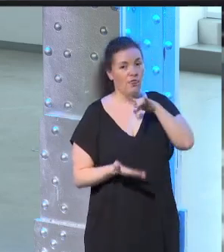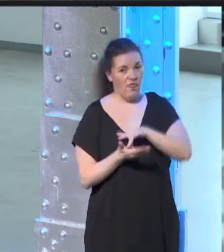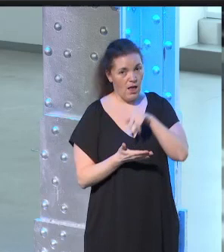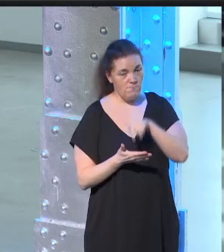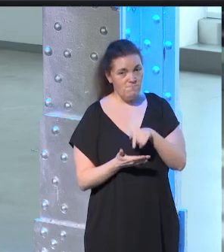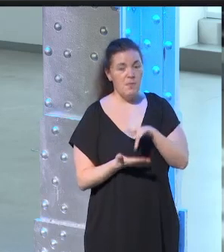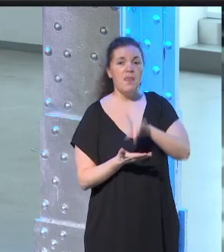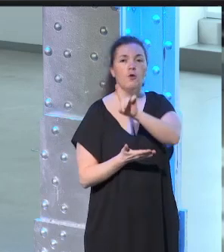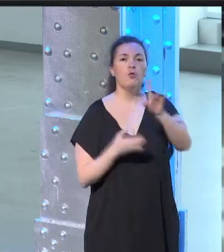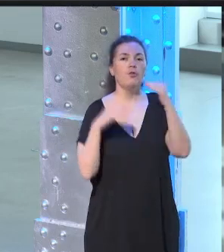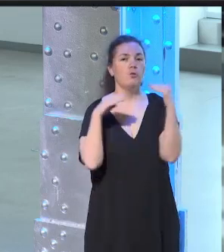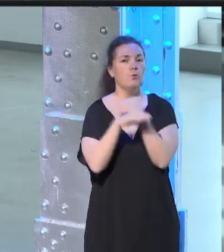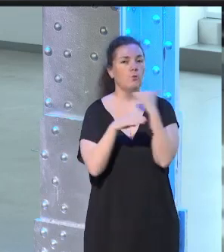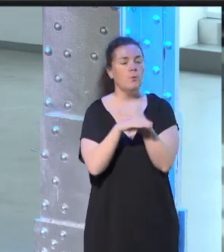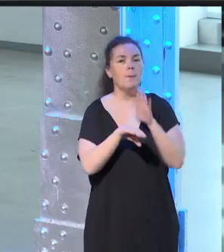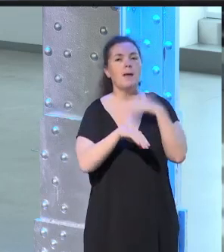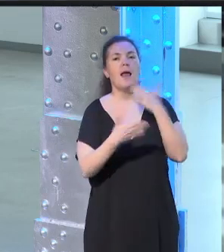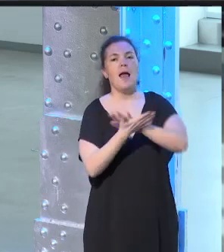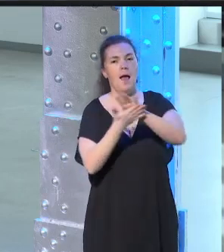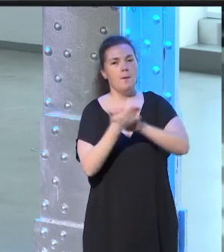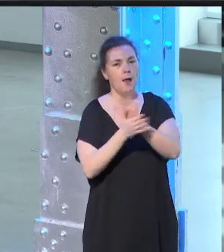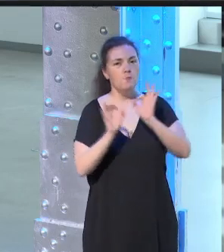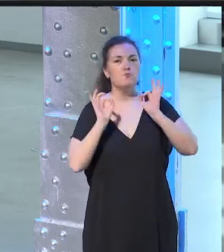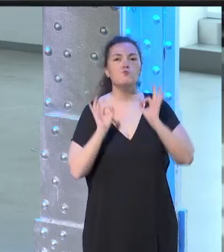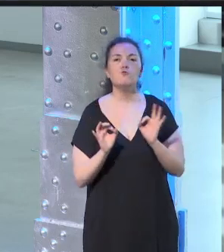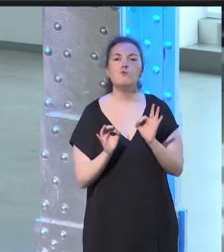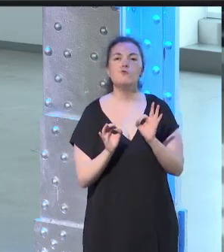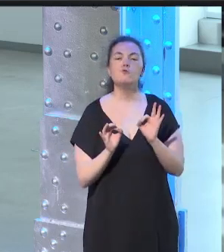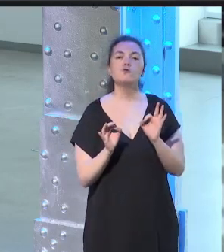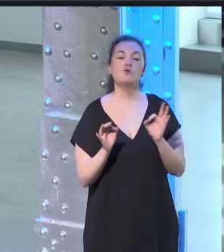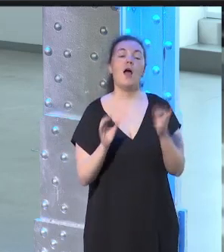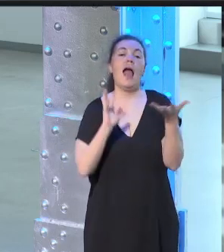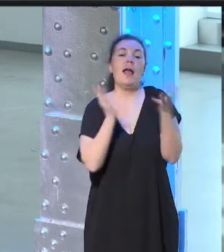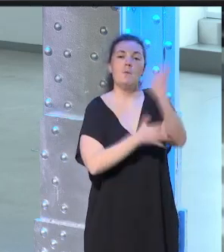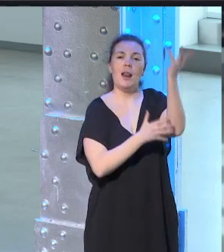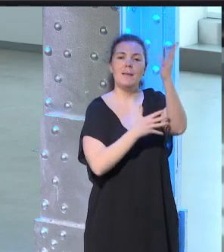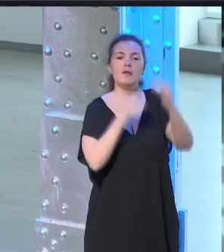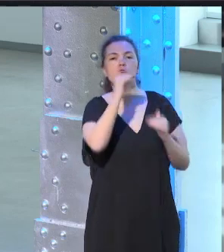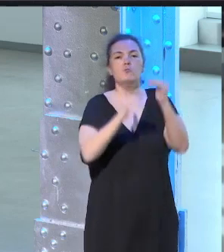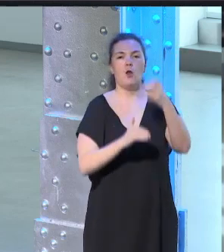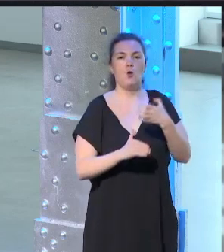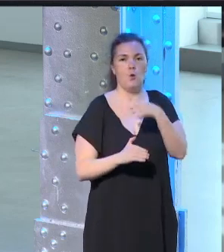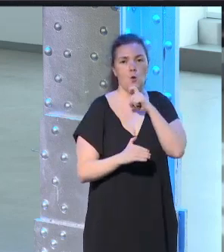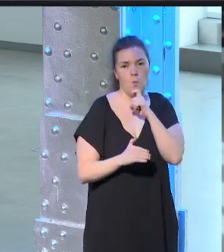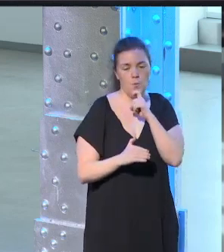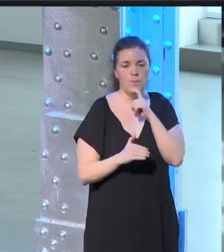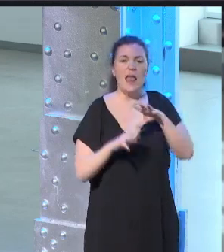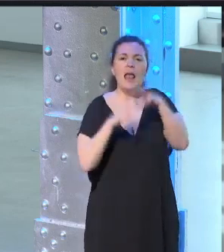hoy, día 11 de octubre, para hablar precisamente de cómo sobrevivir al cambio climático. ¿Qué hacemos para salvar el